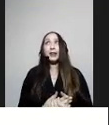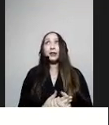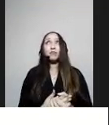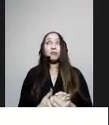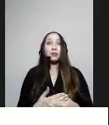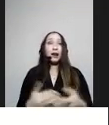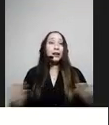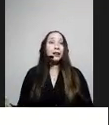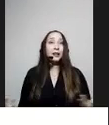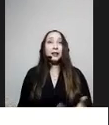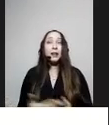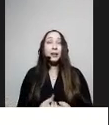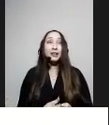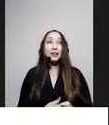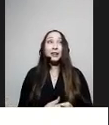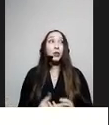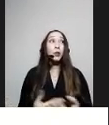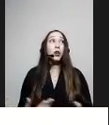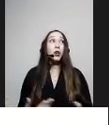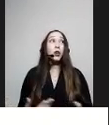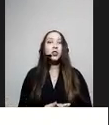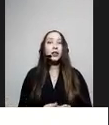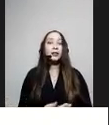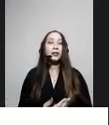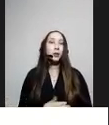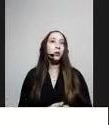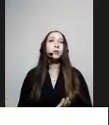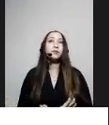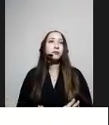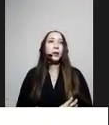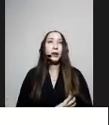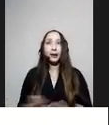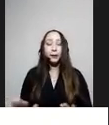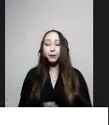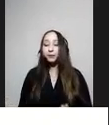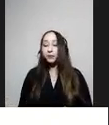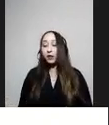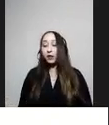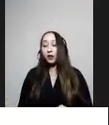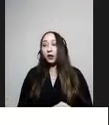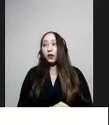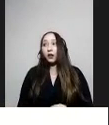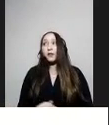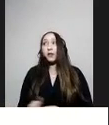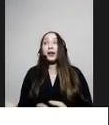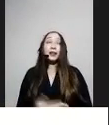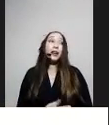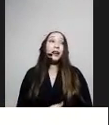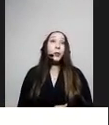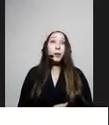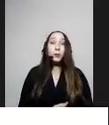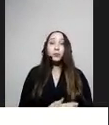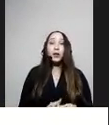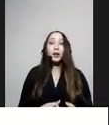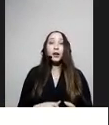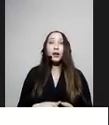que al la empresa decir que no había acoso laboral, Yolanda se vio devastada. Fue internada de